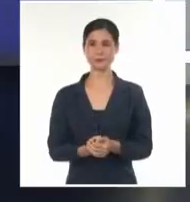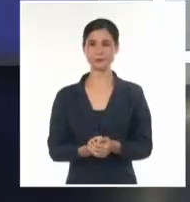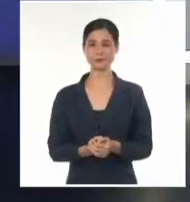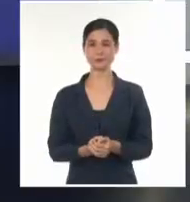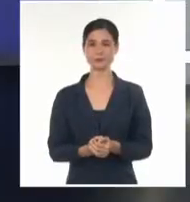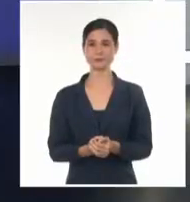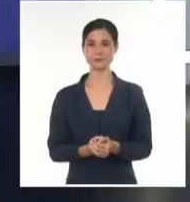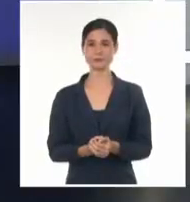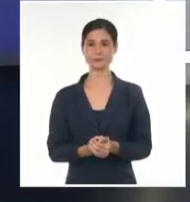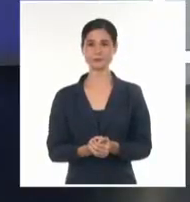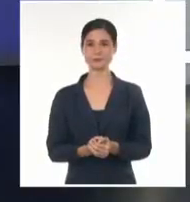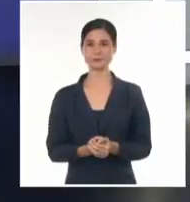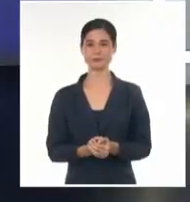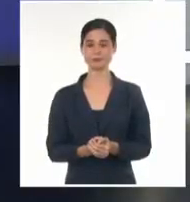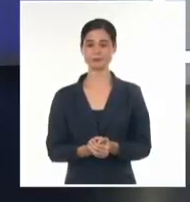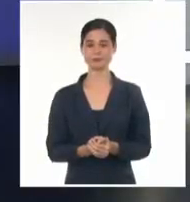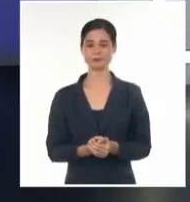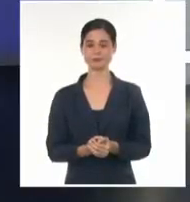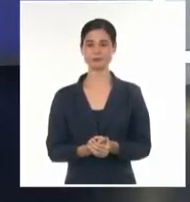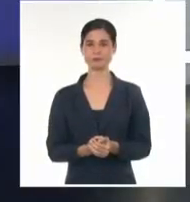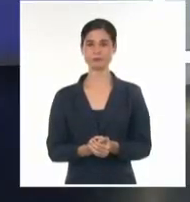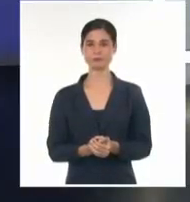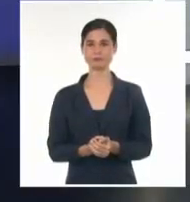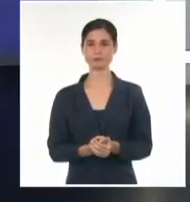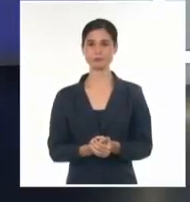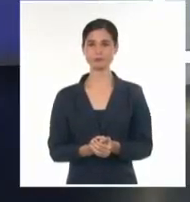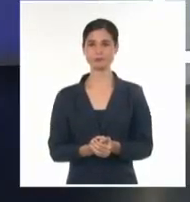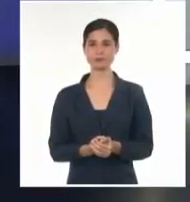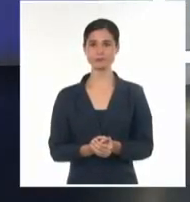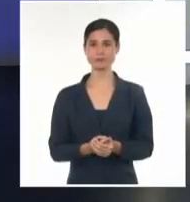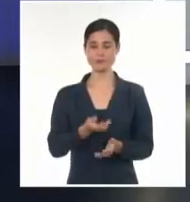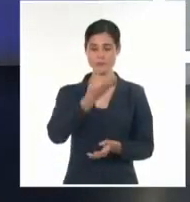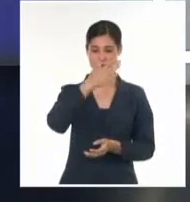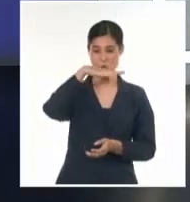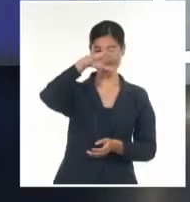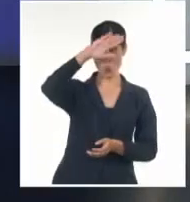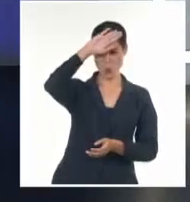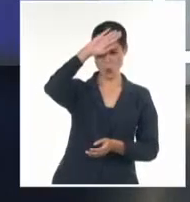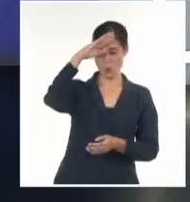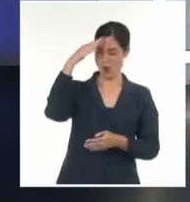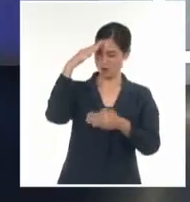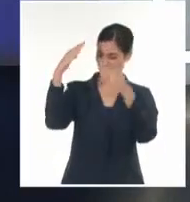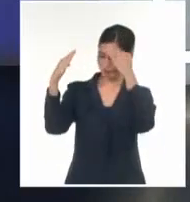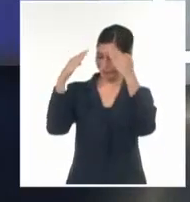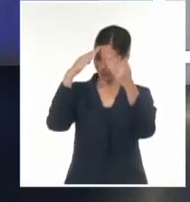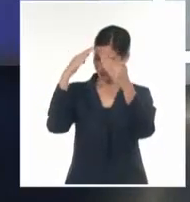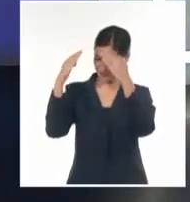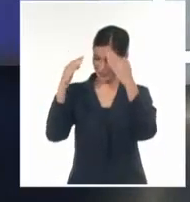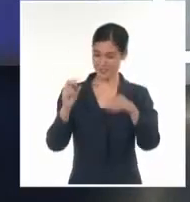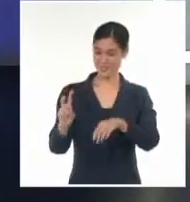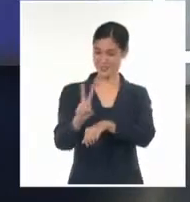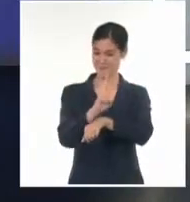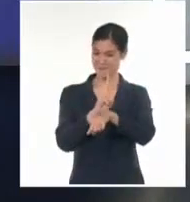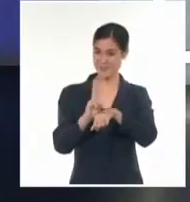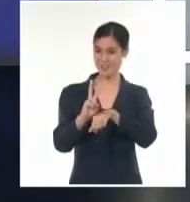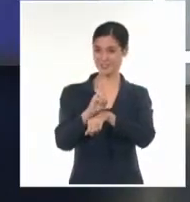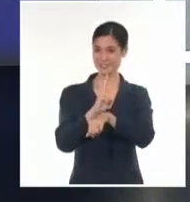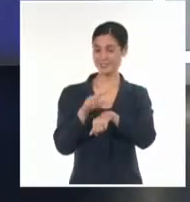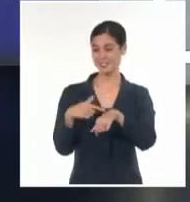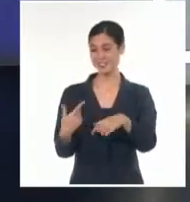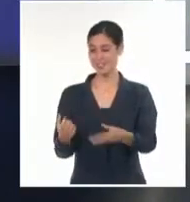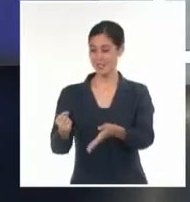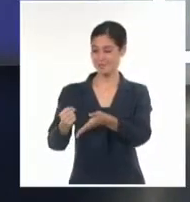actualidad Cuba le agradeció al gobierno de San Vicente y Las Granadinas La donación de 235 toneladas métricas de